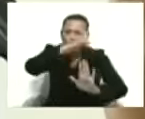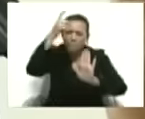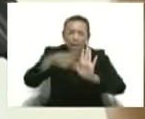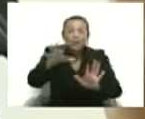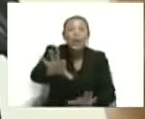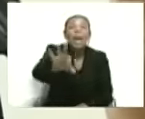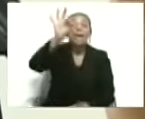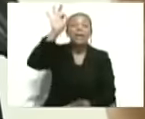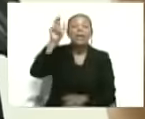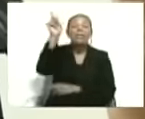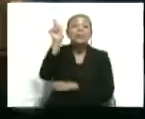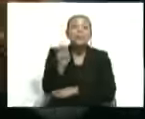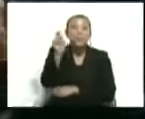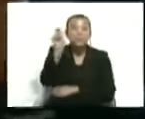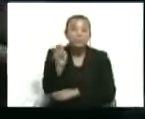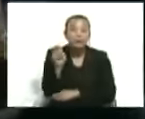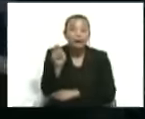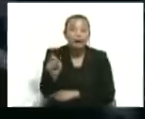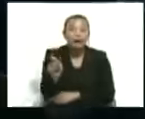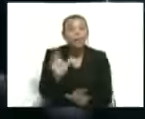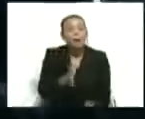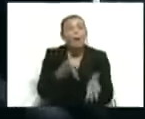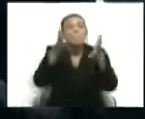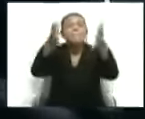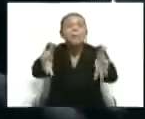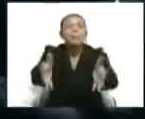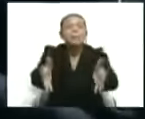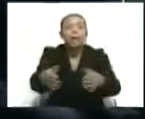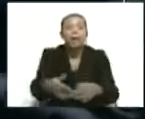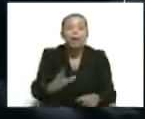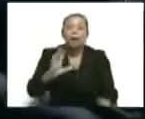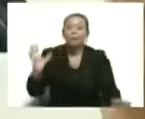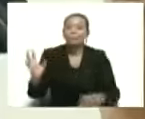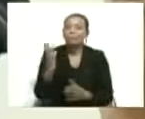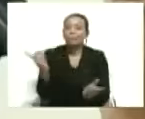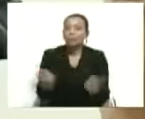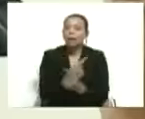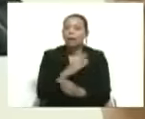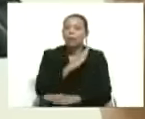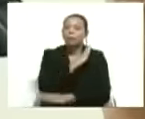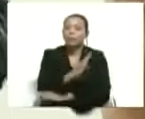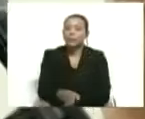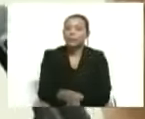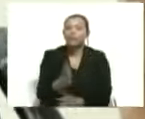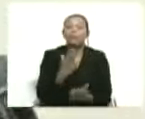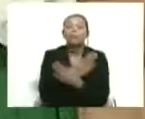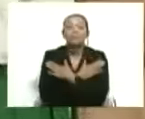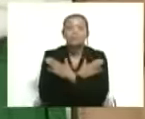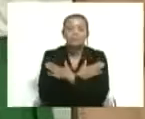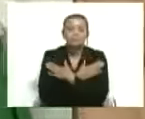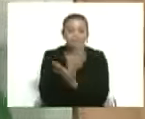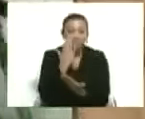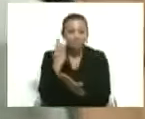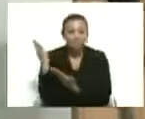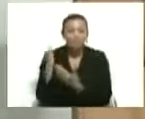eligió como diputada, os lo premie. En caso contrario, que os lo demande. Felicitaciones, América.